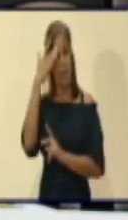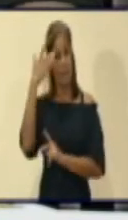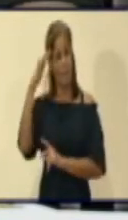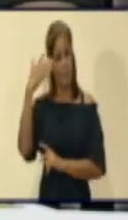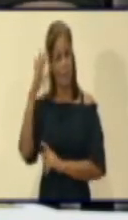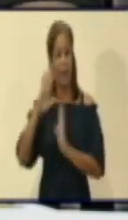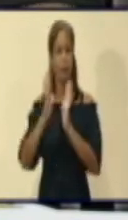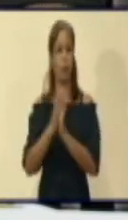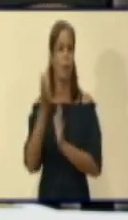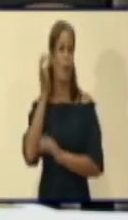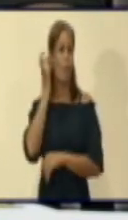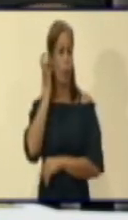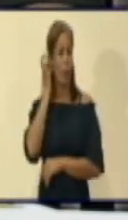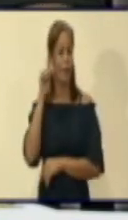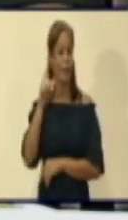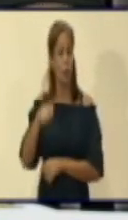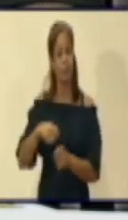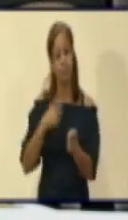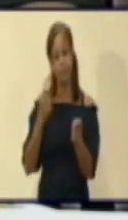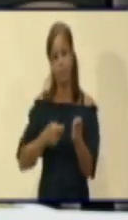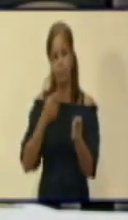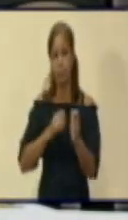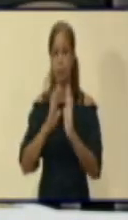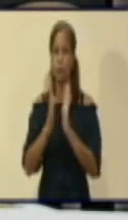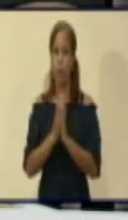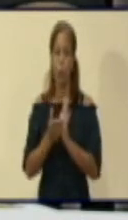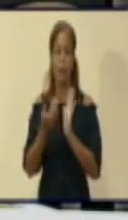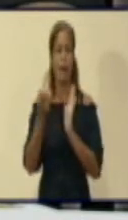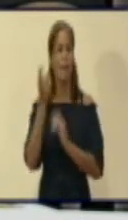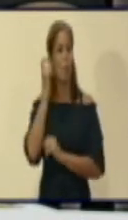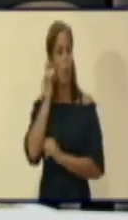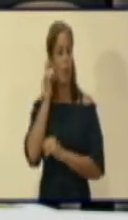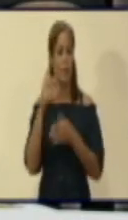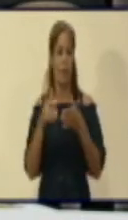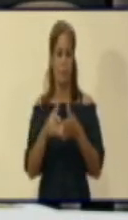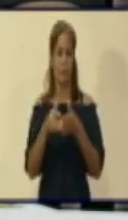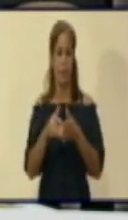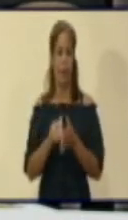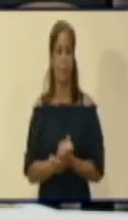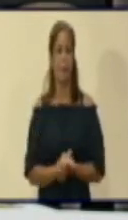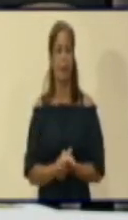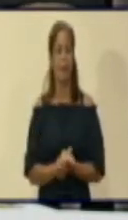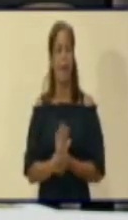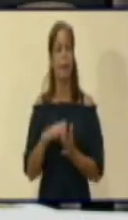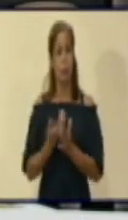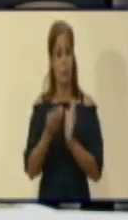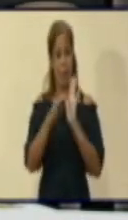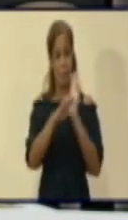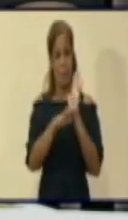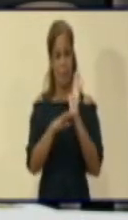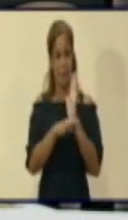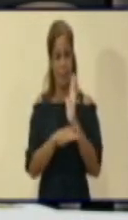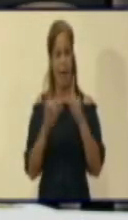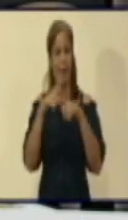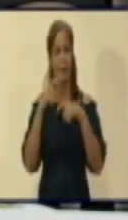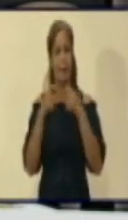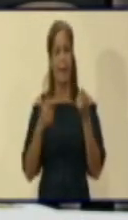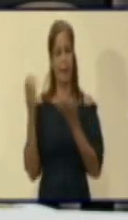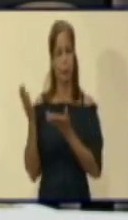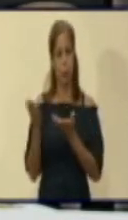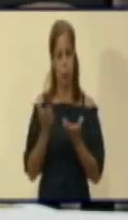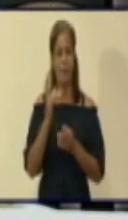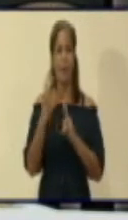en la batalla contra la juve en el caso de las medidas de el sector del comercio está la venta de alimento en